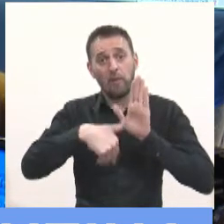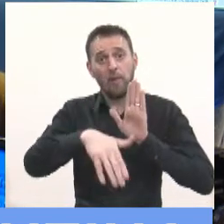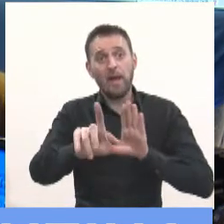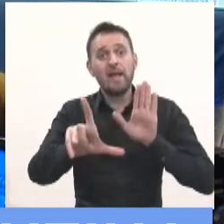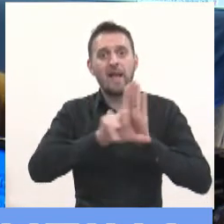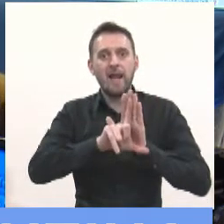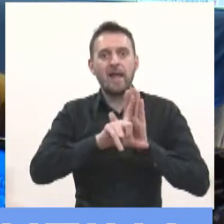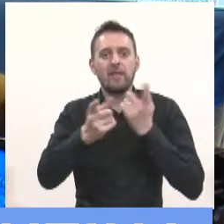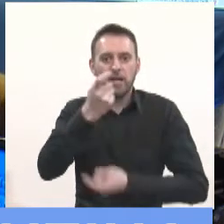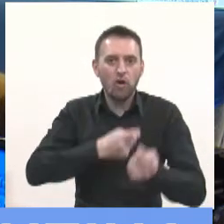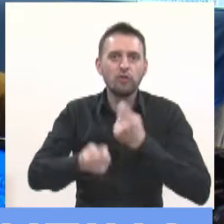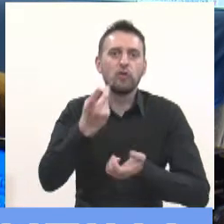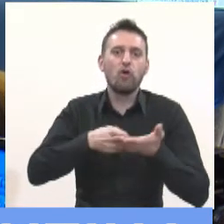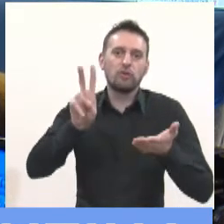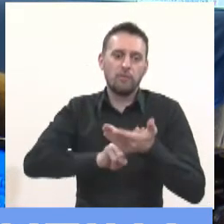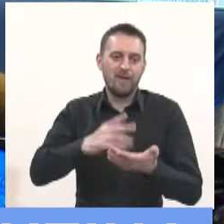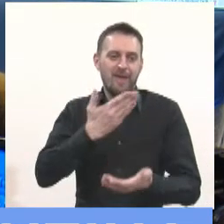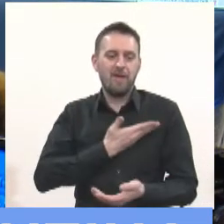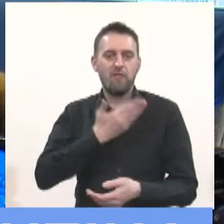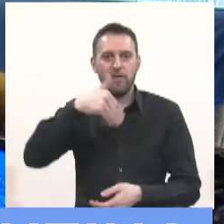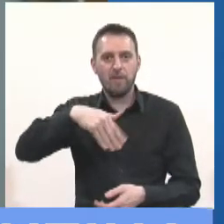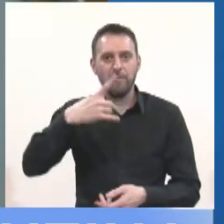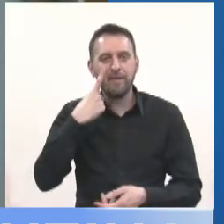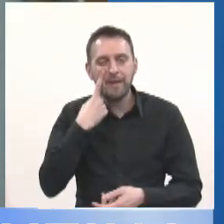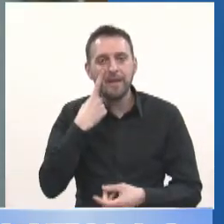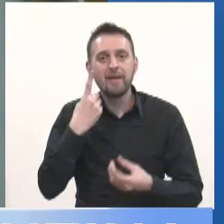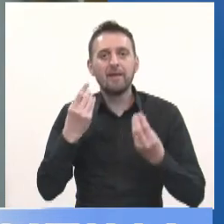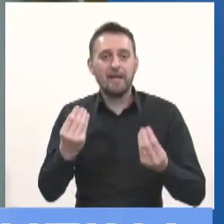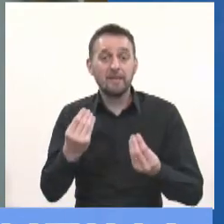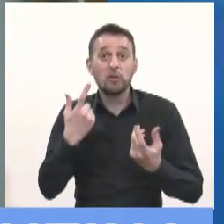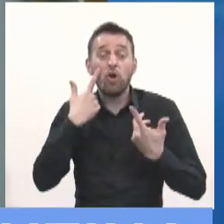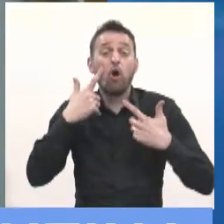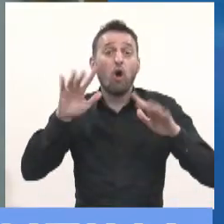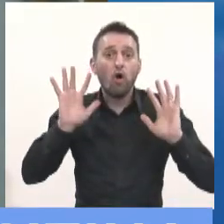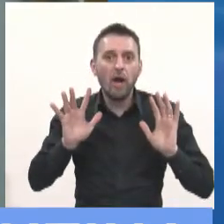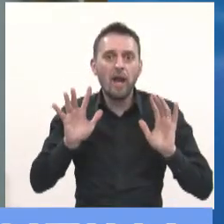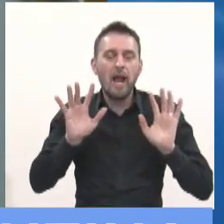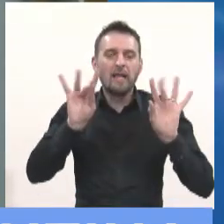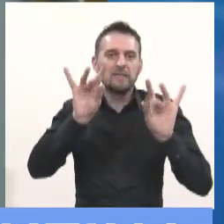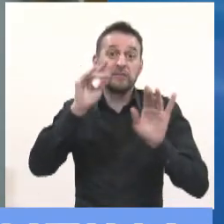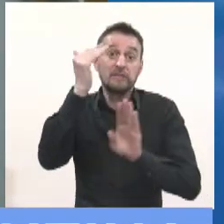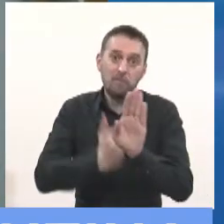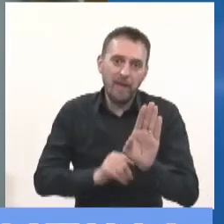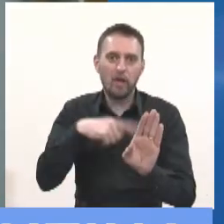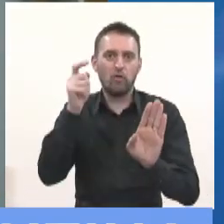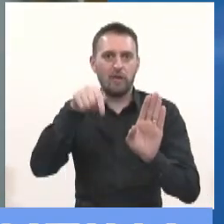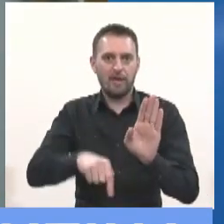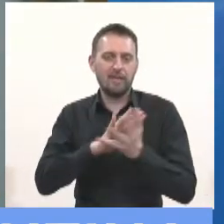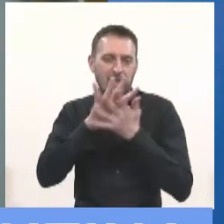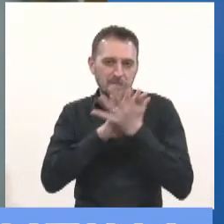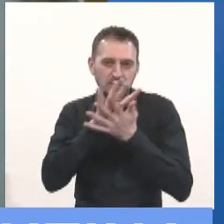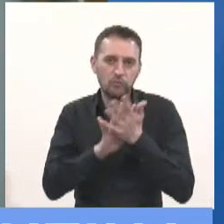es la renegociación con el Fondo Monetario Internacional, que va a ser, esperemos, menos compleja que esta que estamos discutiendo